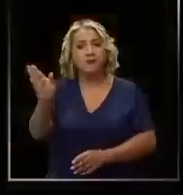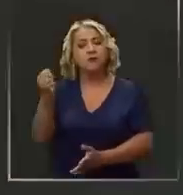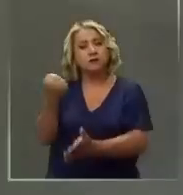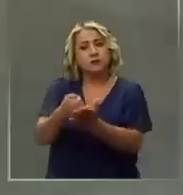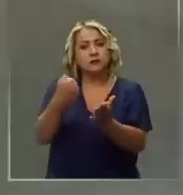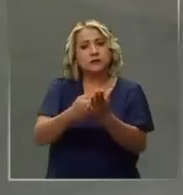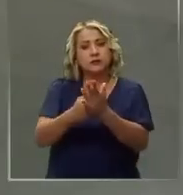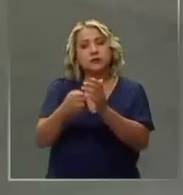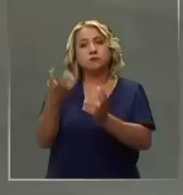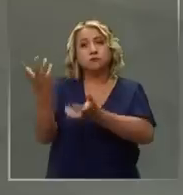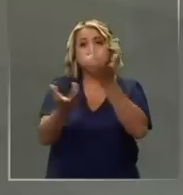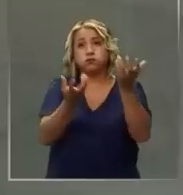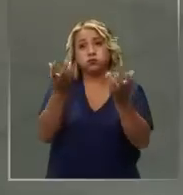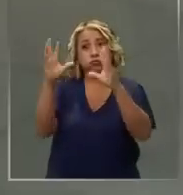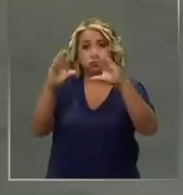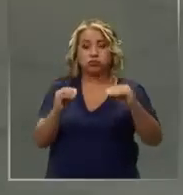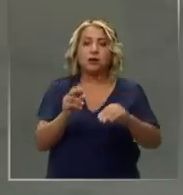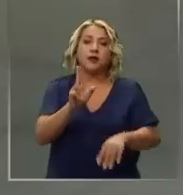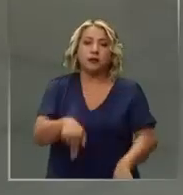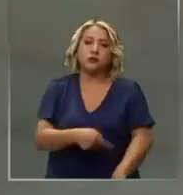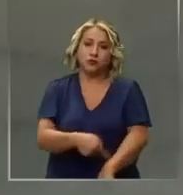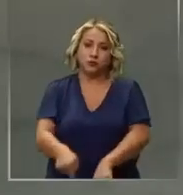sur.